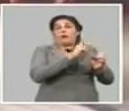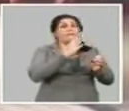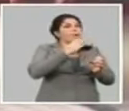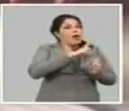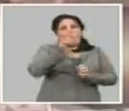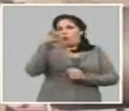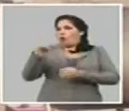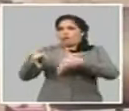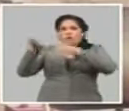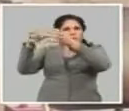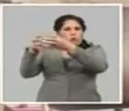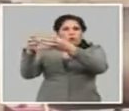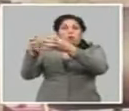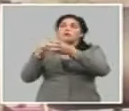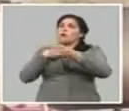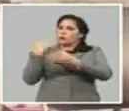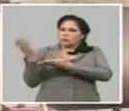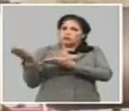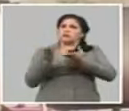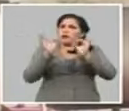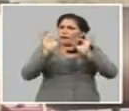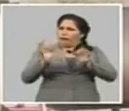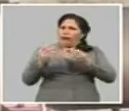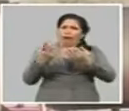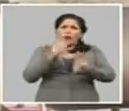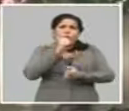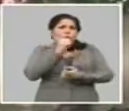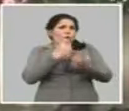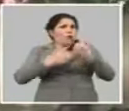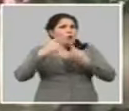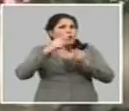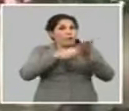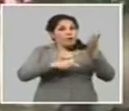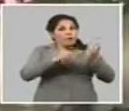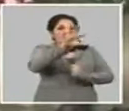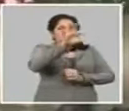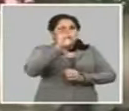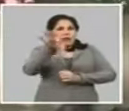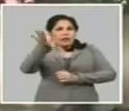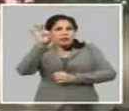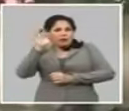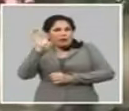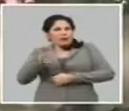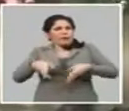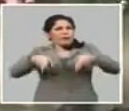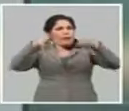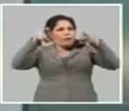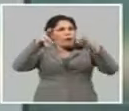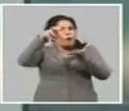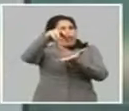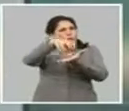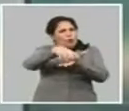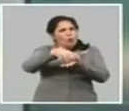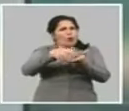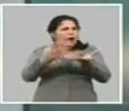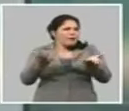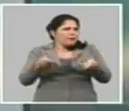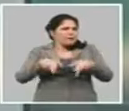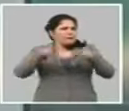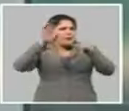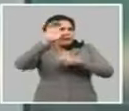pero pero también los recibimos en función de cada una de las provincias seleccionados las instalaciones que tiene previsto con